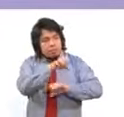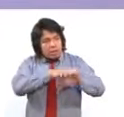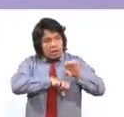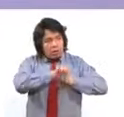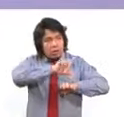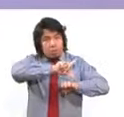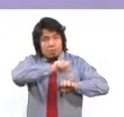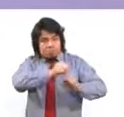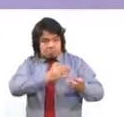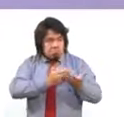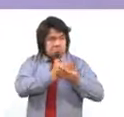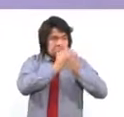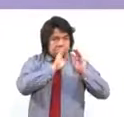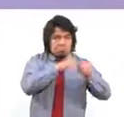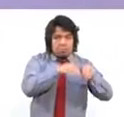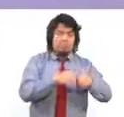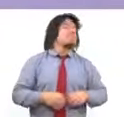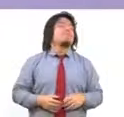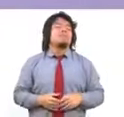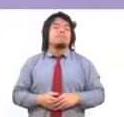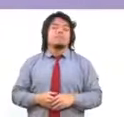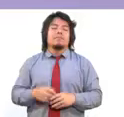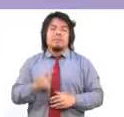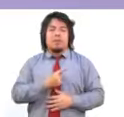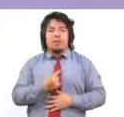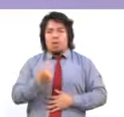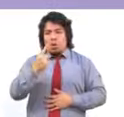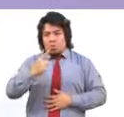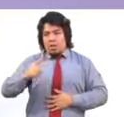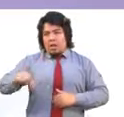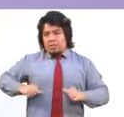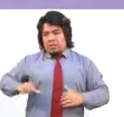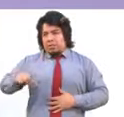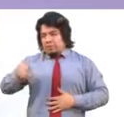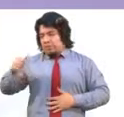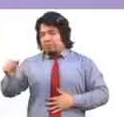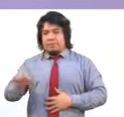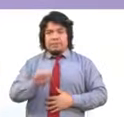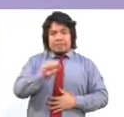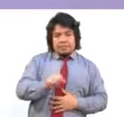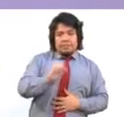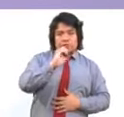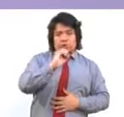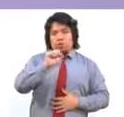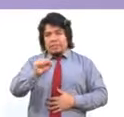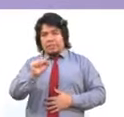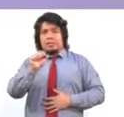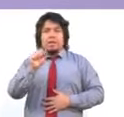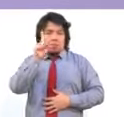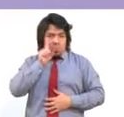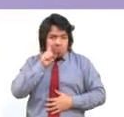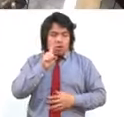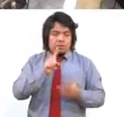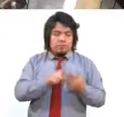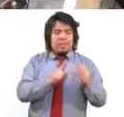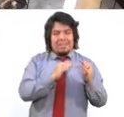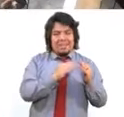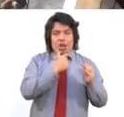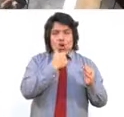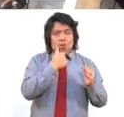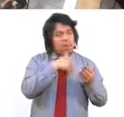De esta manera, es una acción adicional entre el SOS Mujeres, la acción del agresor sale de casa o la